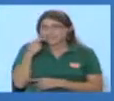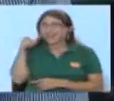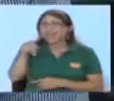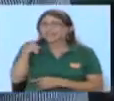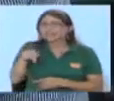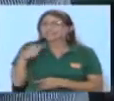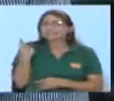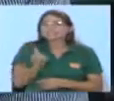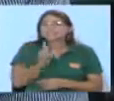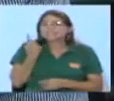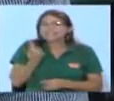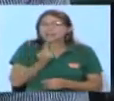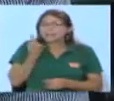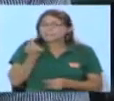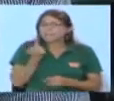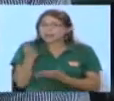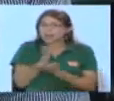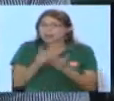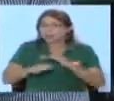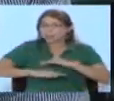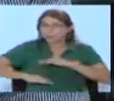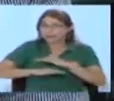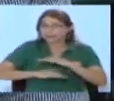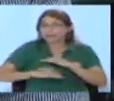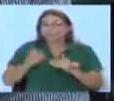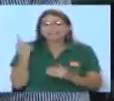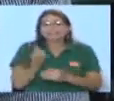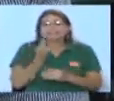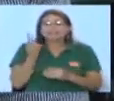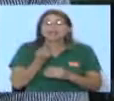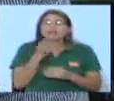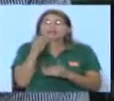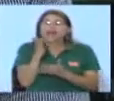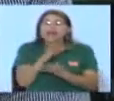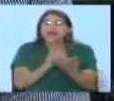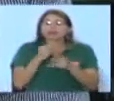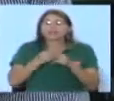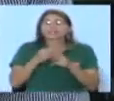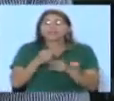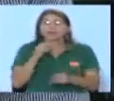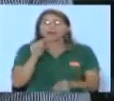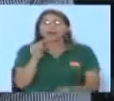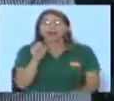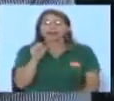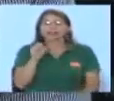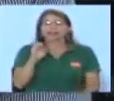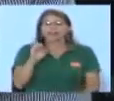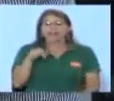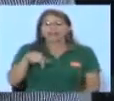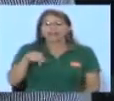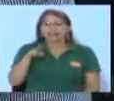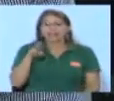hay un diferenciador en el mercado que se llama asequibilidad por el servicio. Y ese